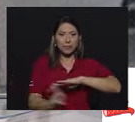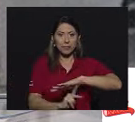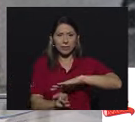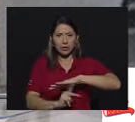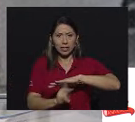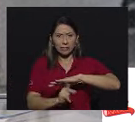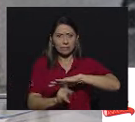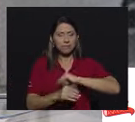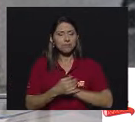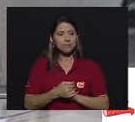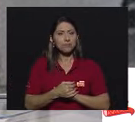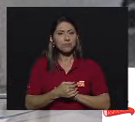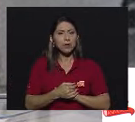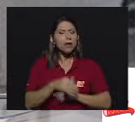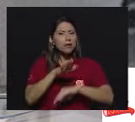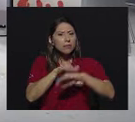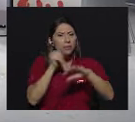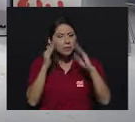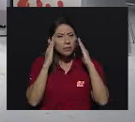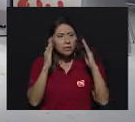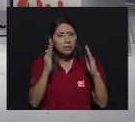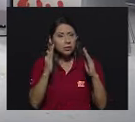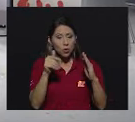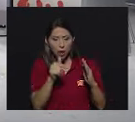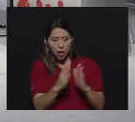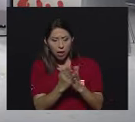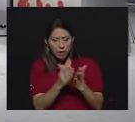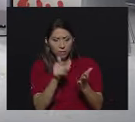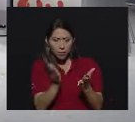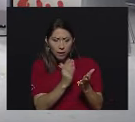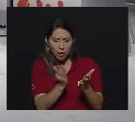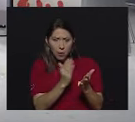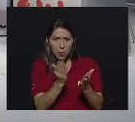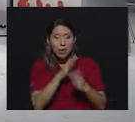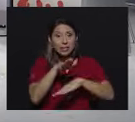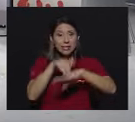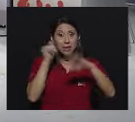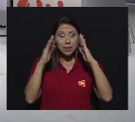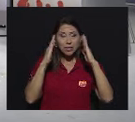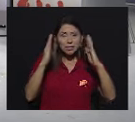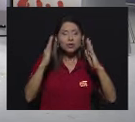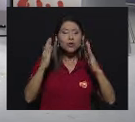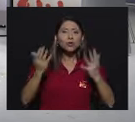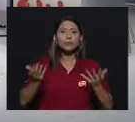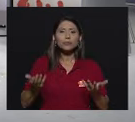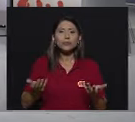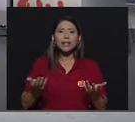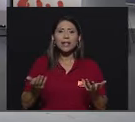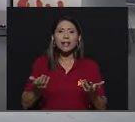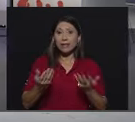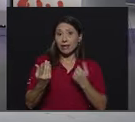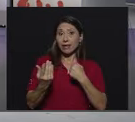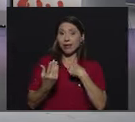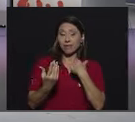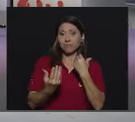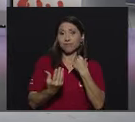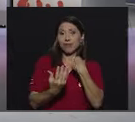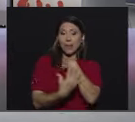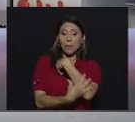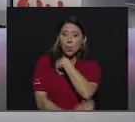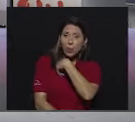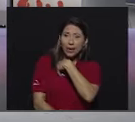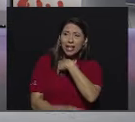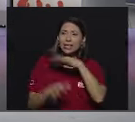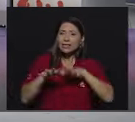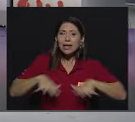de preescolar. Me llamó la atención que el informe hace unas llamadas de atención sobre que la pobreza y un